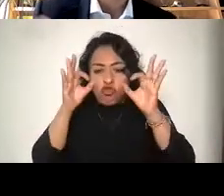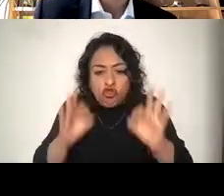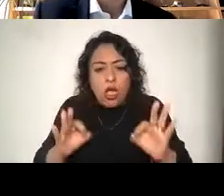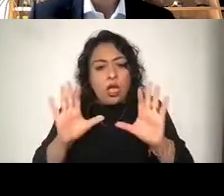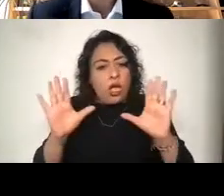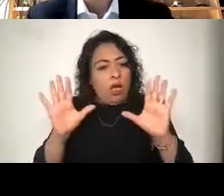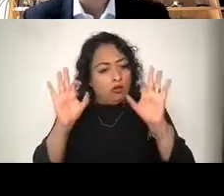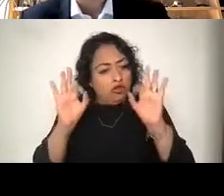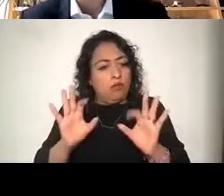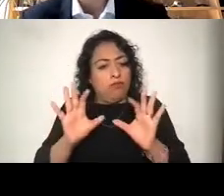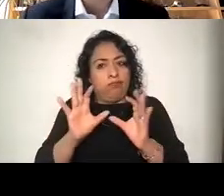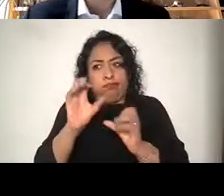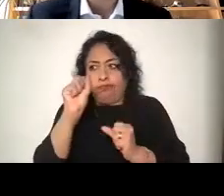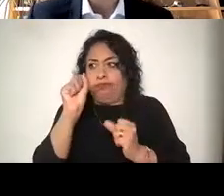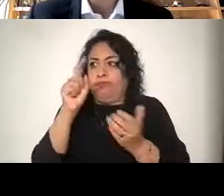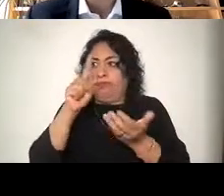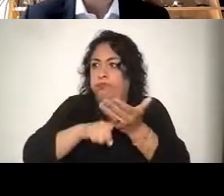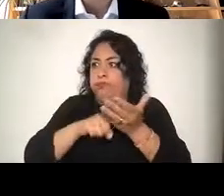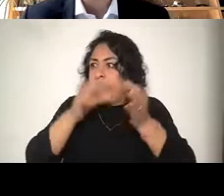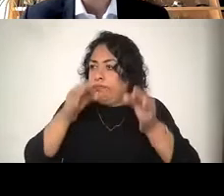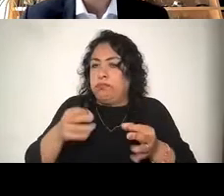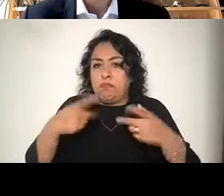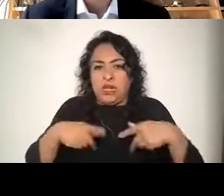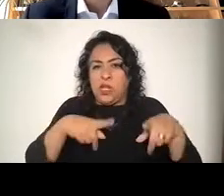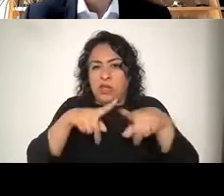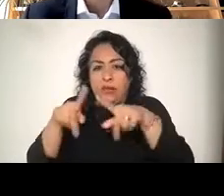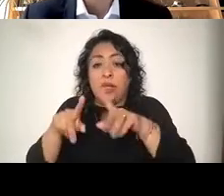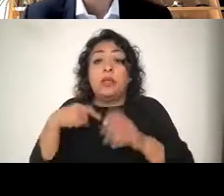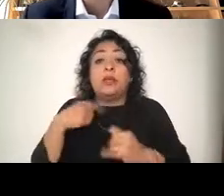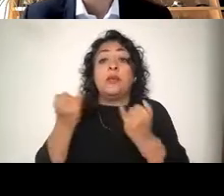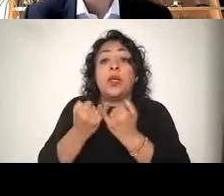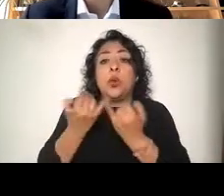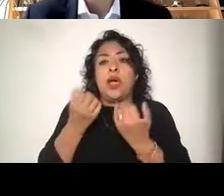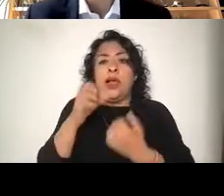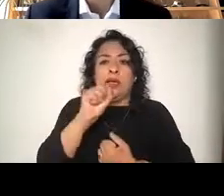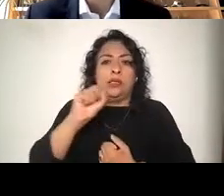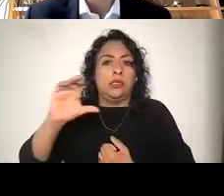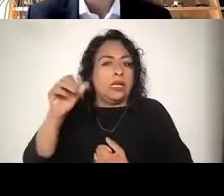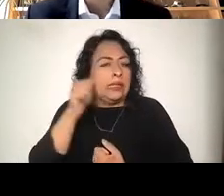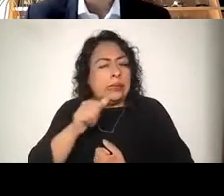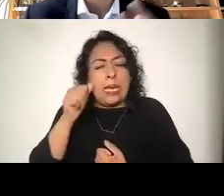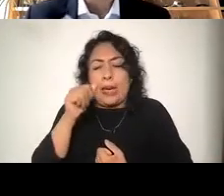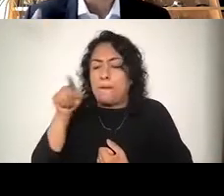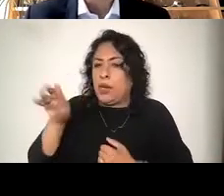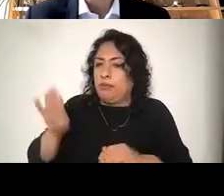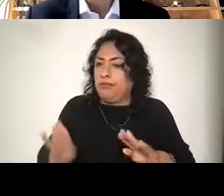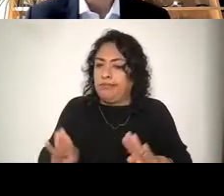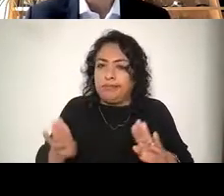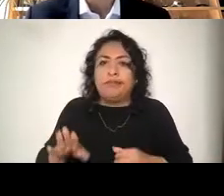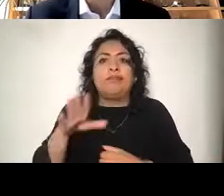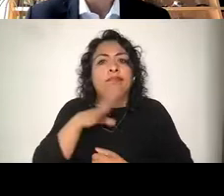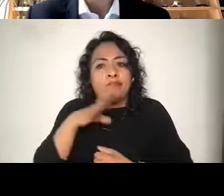buscamos personas, etcétera. Entonces, y también la sociedad civil siempre se ha caracterizado por tener